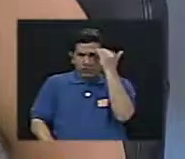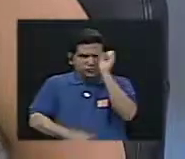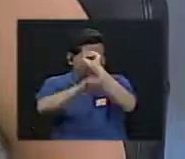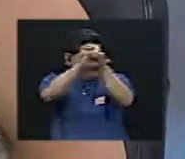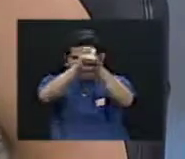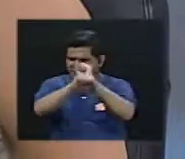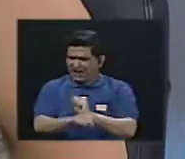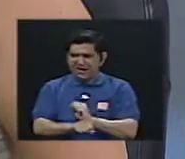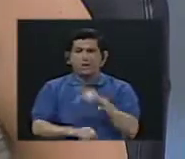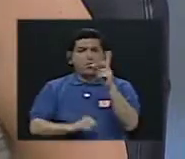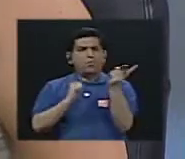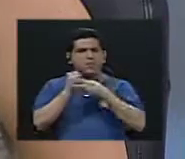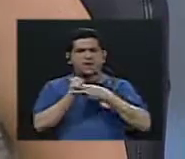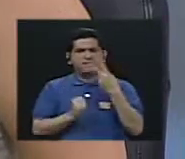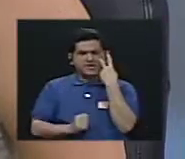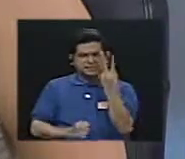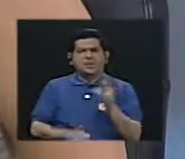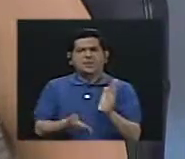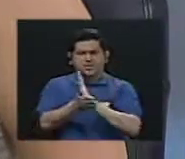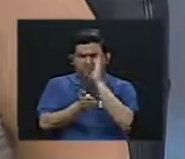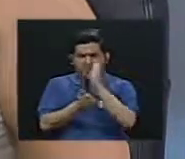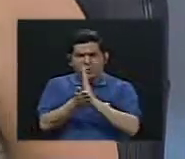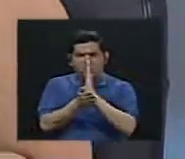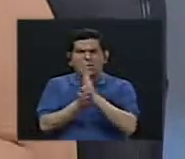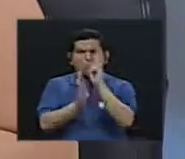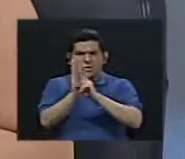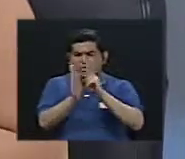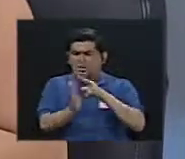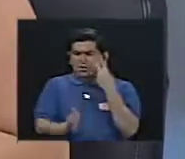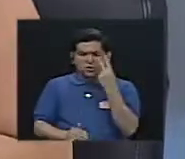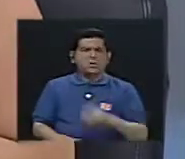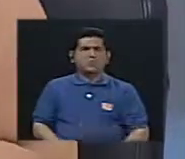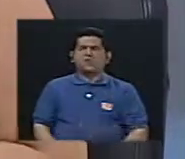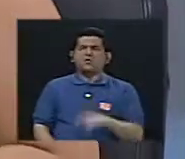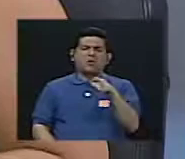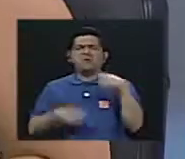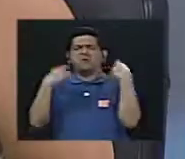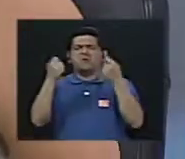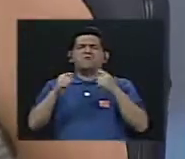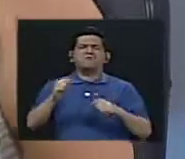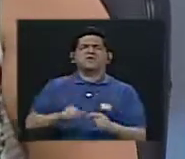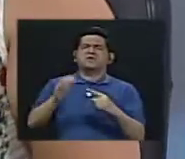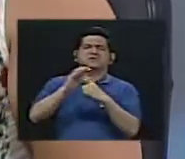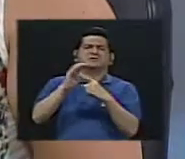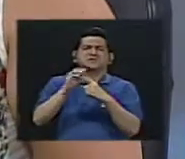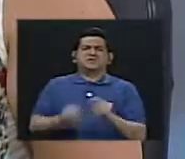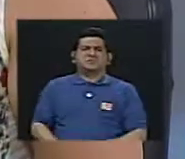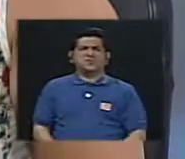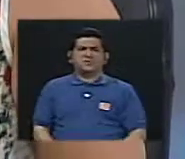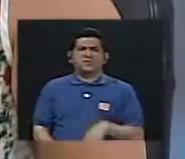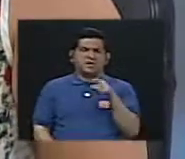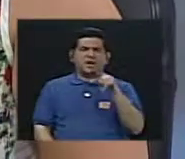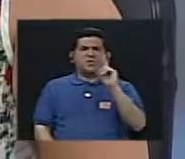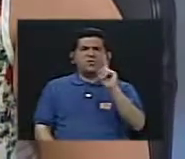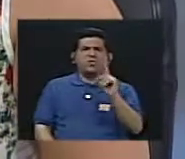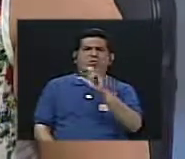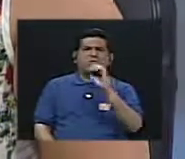tradición y una vez que vi el documental me di cuenta de que no es como un turno de pueblo que es solo un fin de semana o dos fines de semana, sino